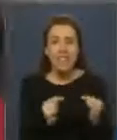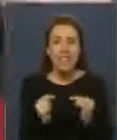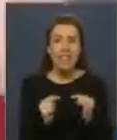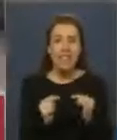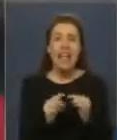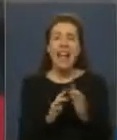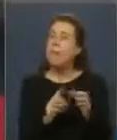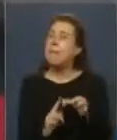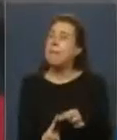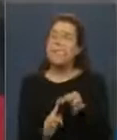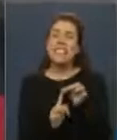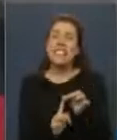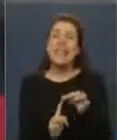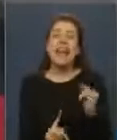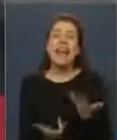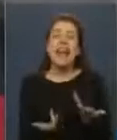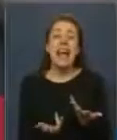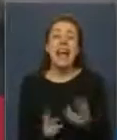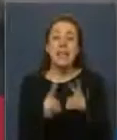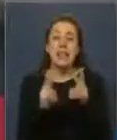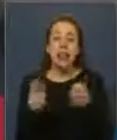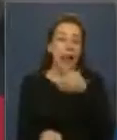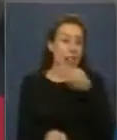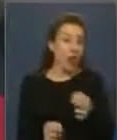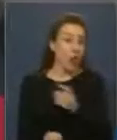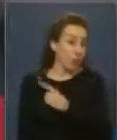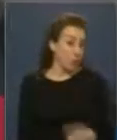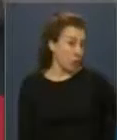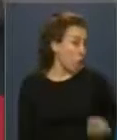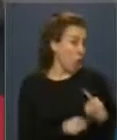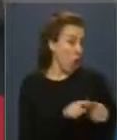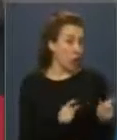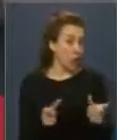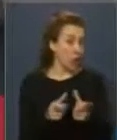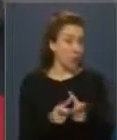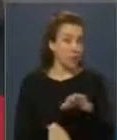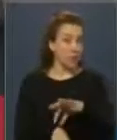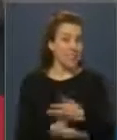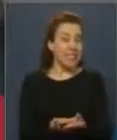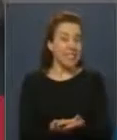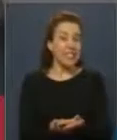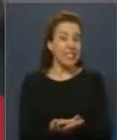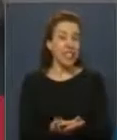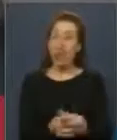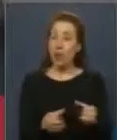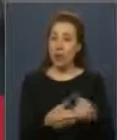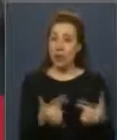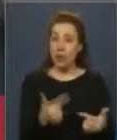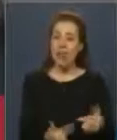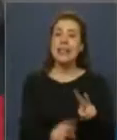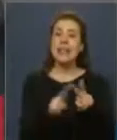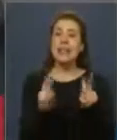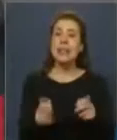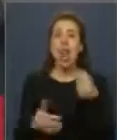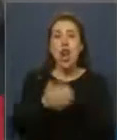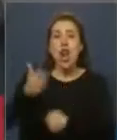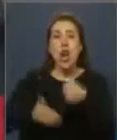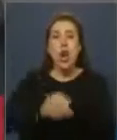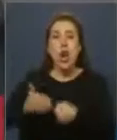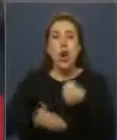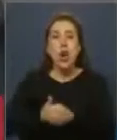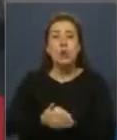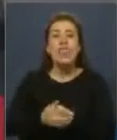aquí está de fondo? Que es algo que decía un colega de la Comisión de Salud del otro sector, que tiene que ver con la lucha que